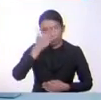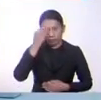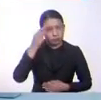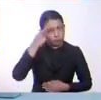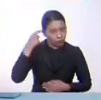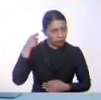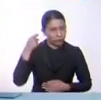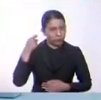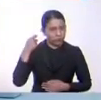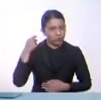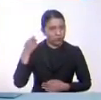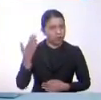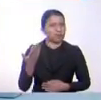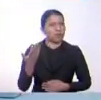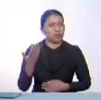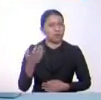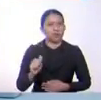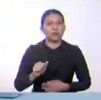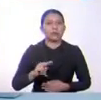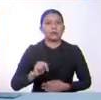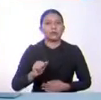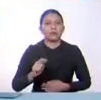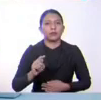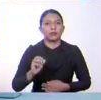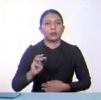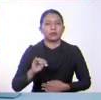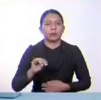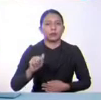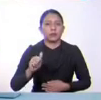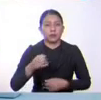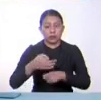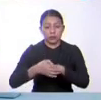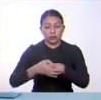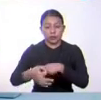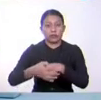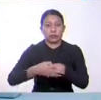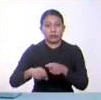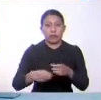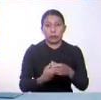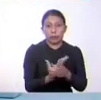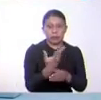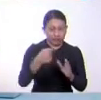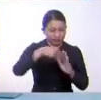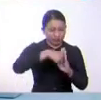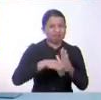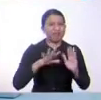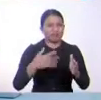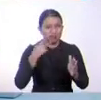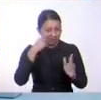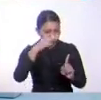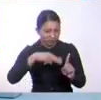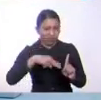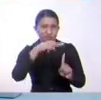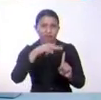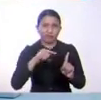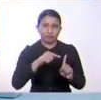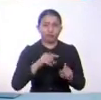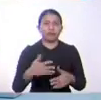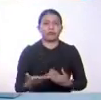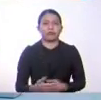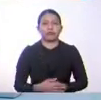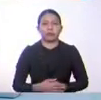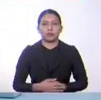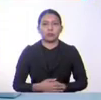poco acerca de la anatomía celular de las plantas y vamos a hablar de algunas otras cuestiones